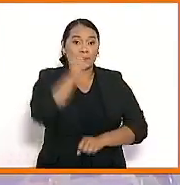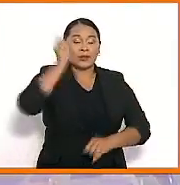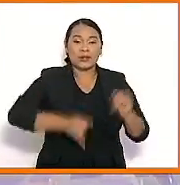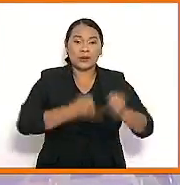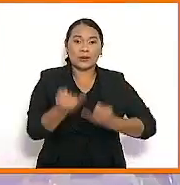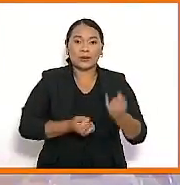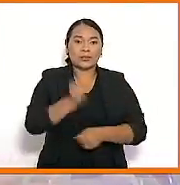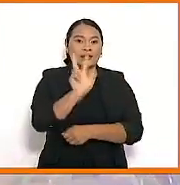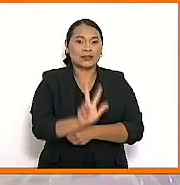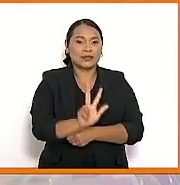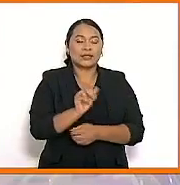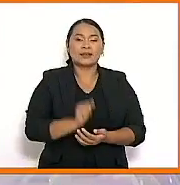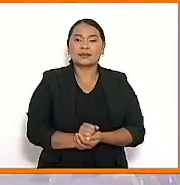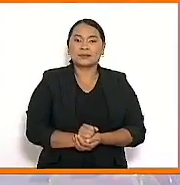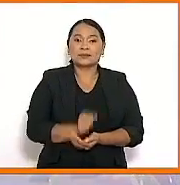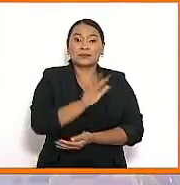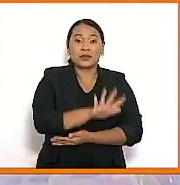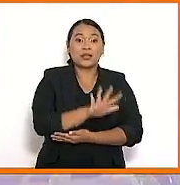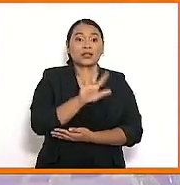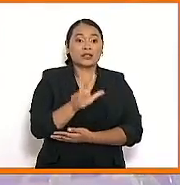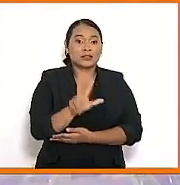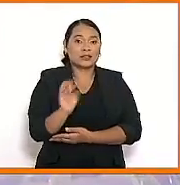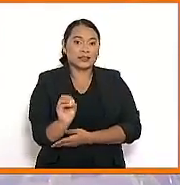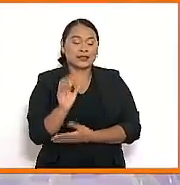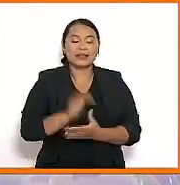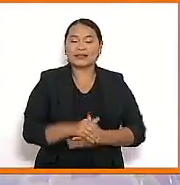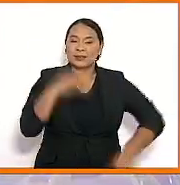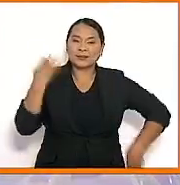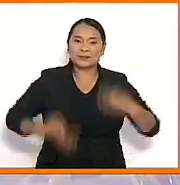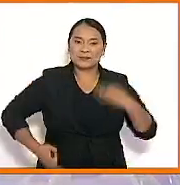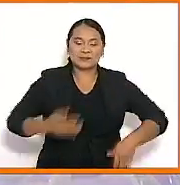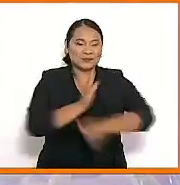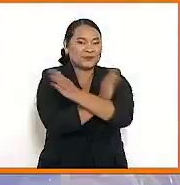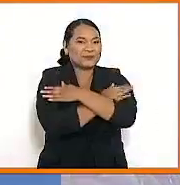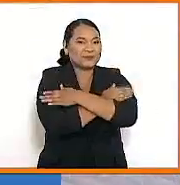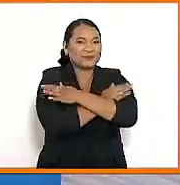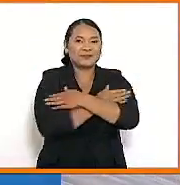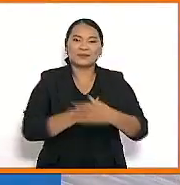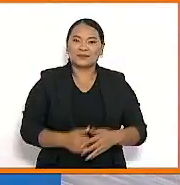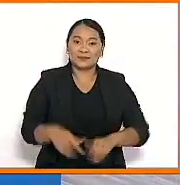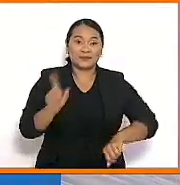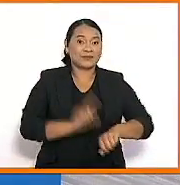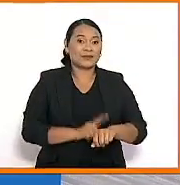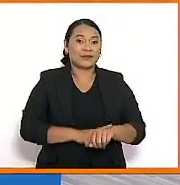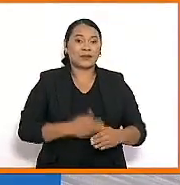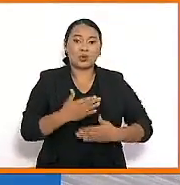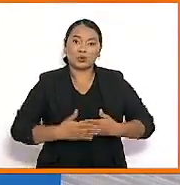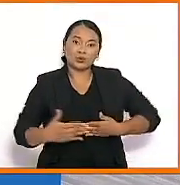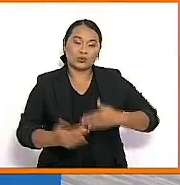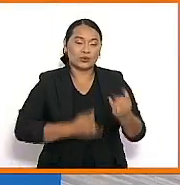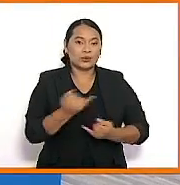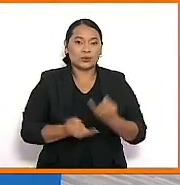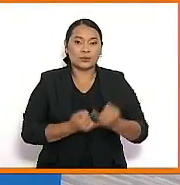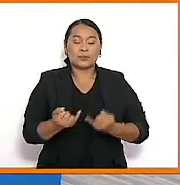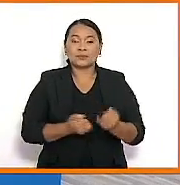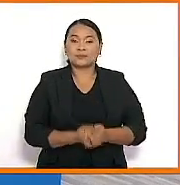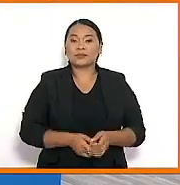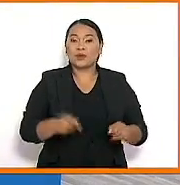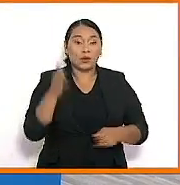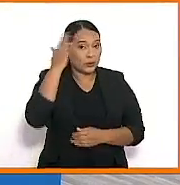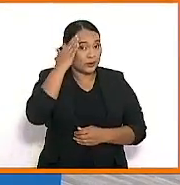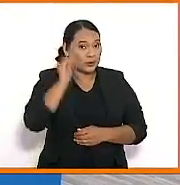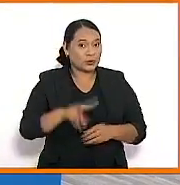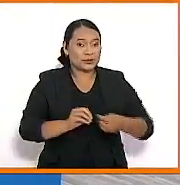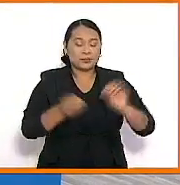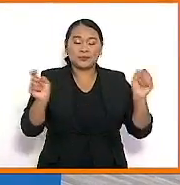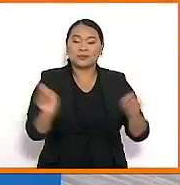Juga 3 y este es el 530. Muchas felicidades. Es momento de continuar con nuestra diversión y conocer los dos números favorecidos para